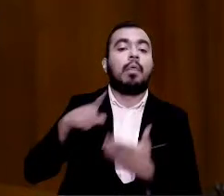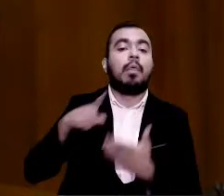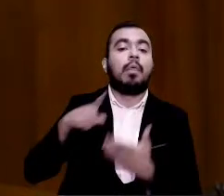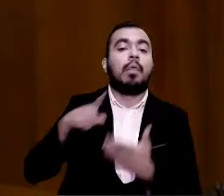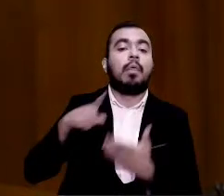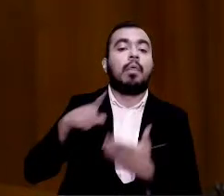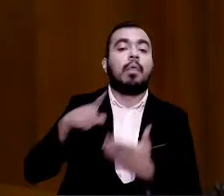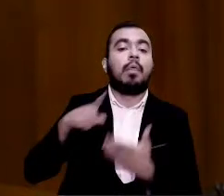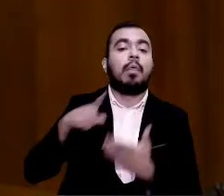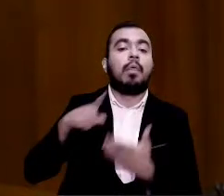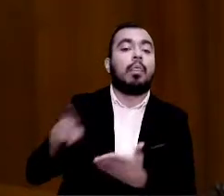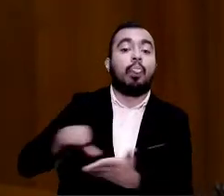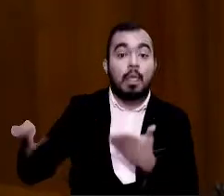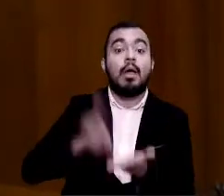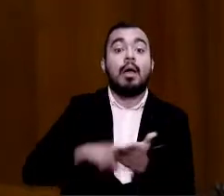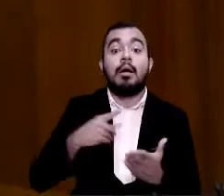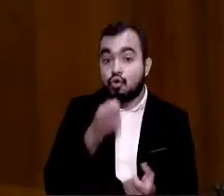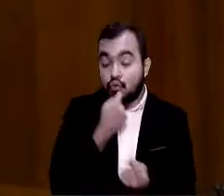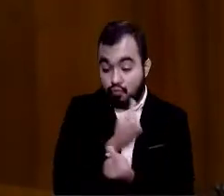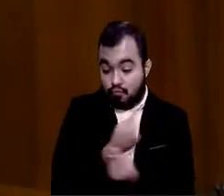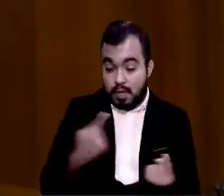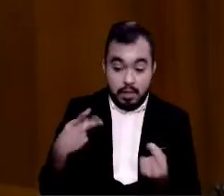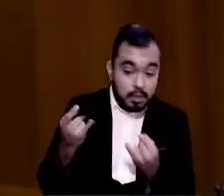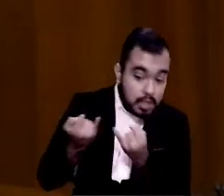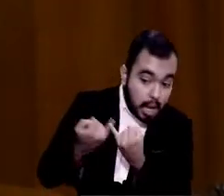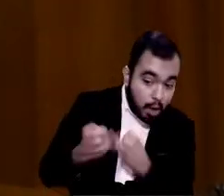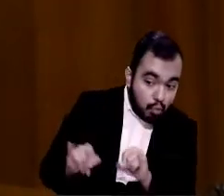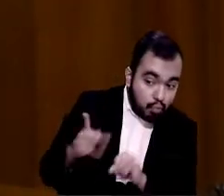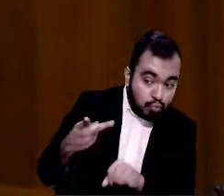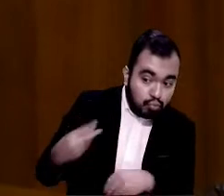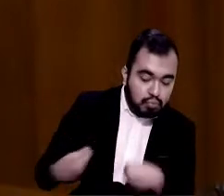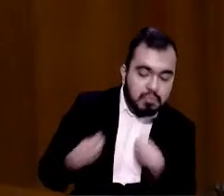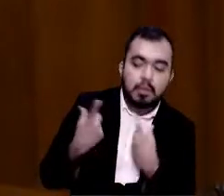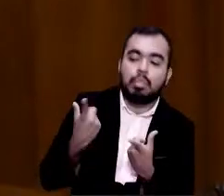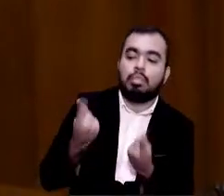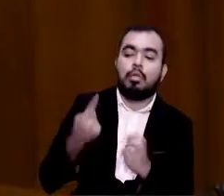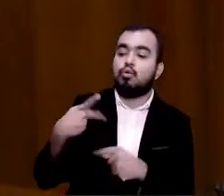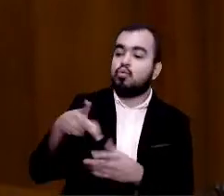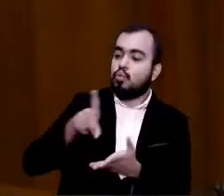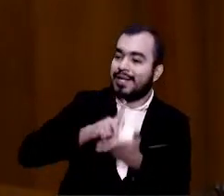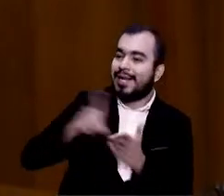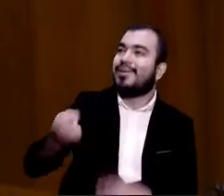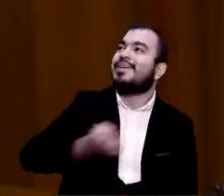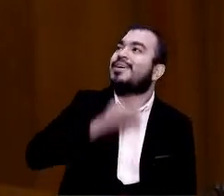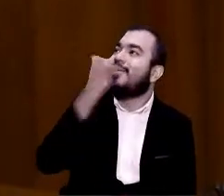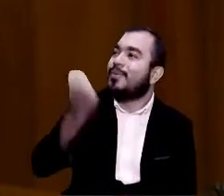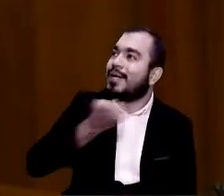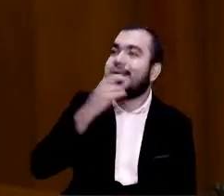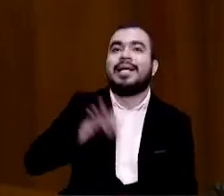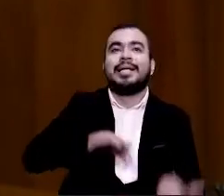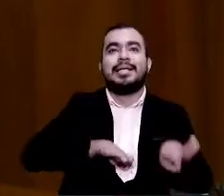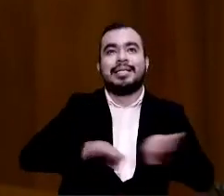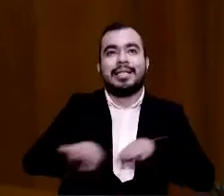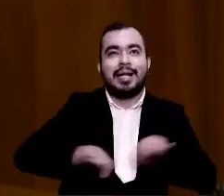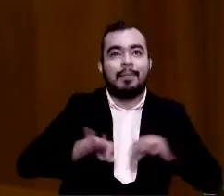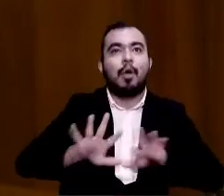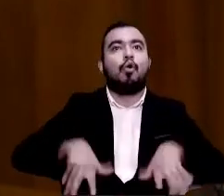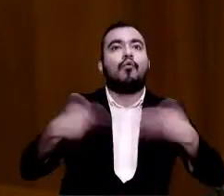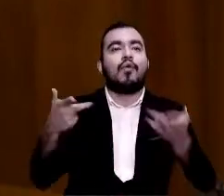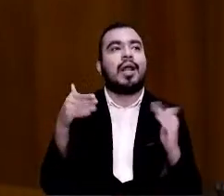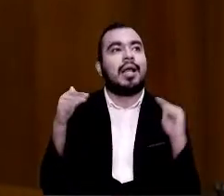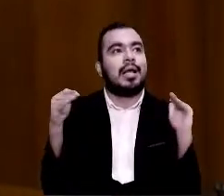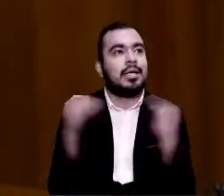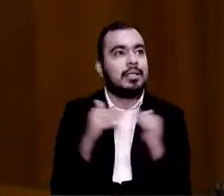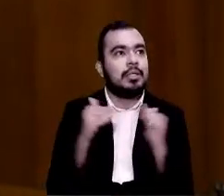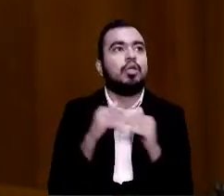niñas pierden el derecho a tomar decisiones autónomas sobre su vida, pierden el derecho a ir a la escuela, de trabajar fuera de la casa o